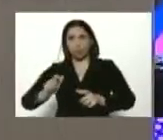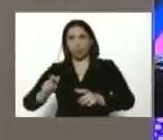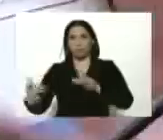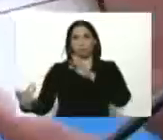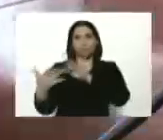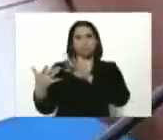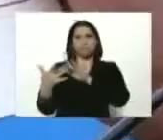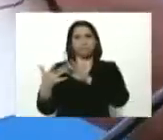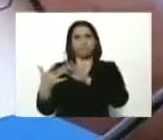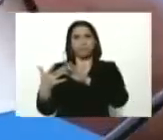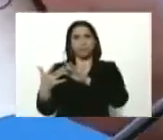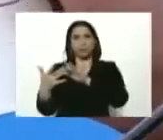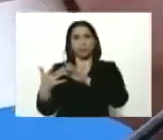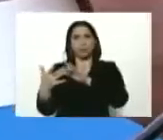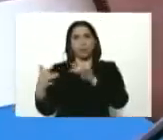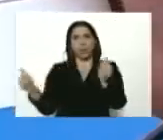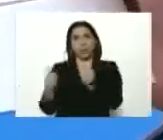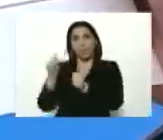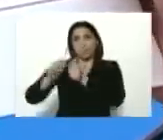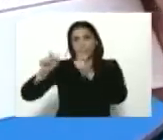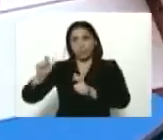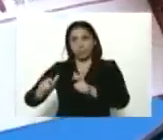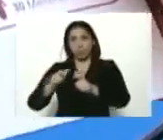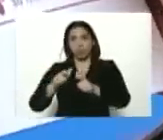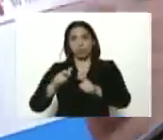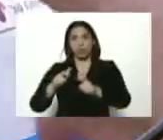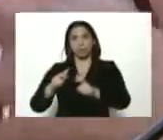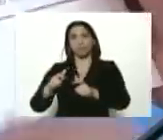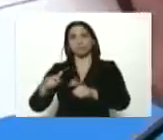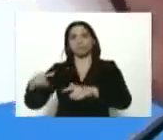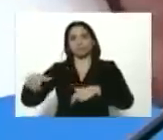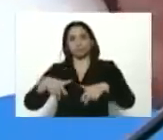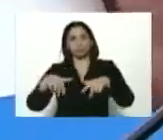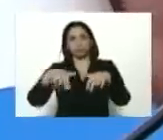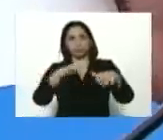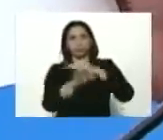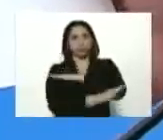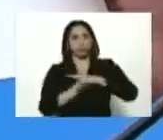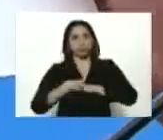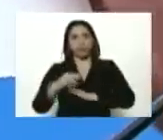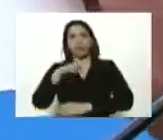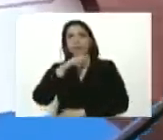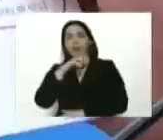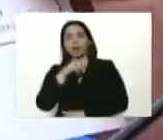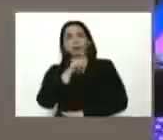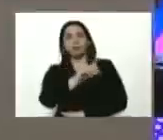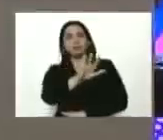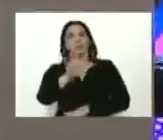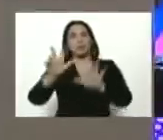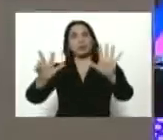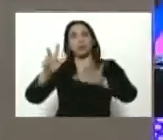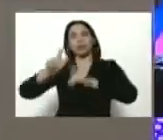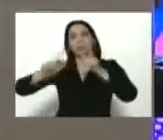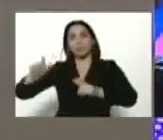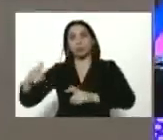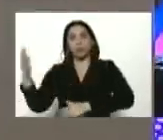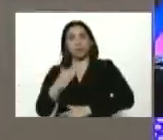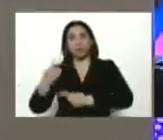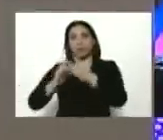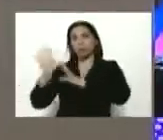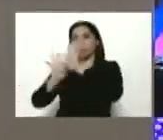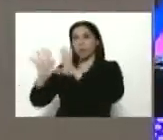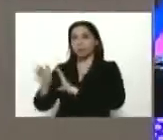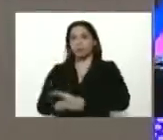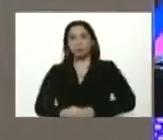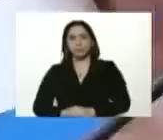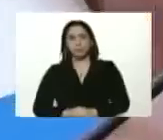contactado con los connacionales que atravesaron la frontera en los PASI, estamos hablando de 158 casos importados,